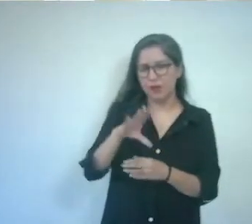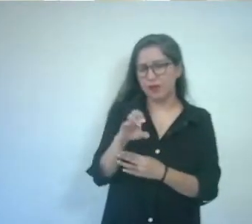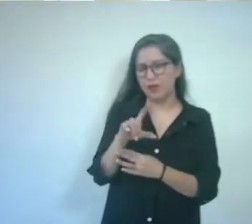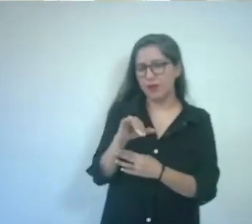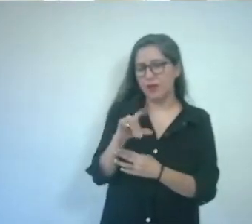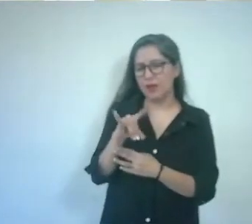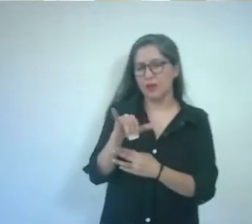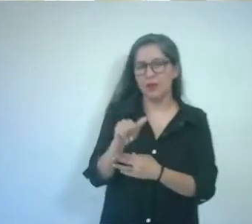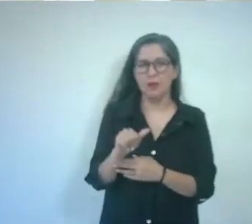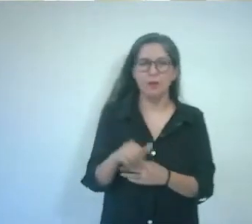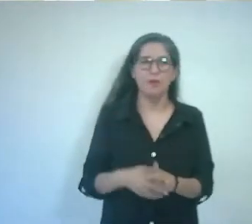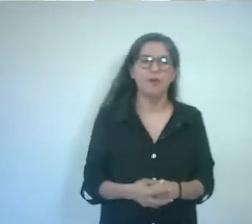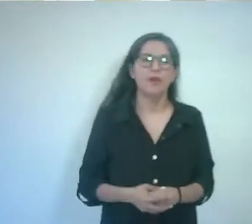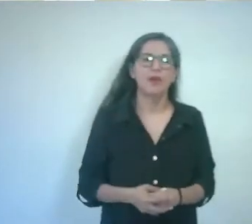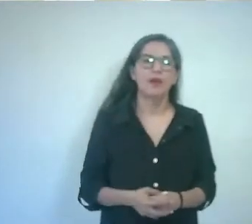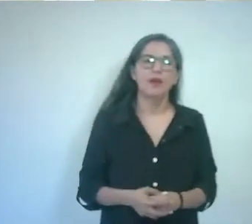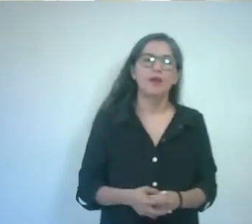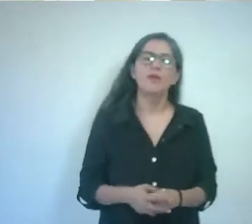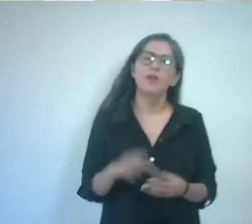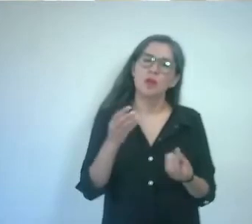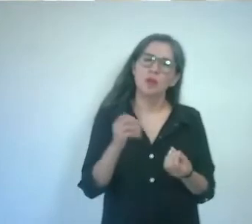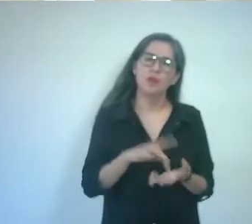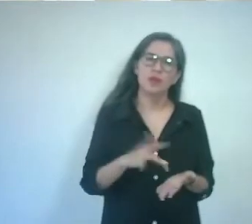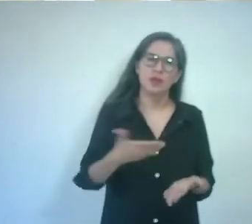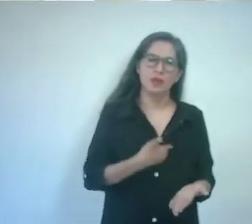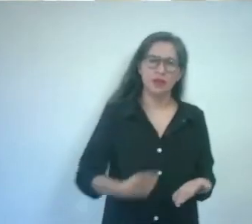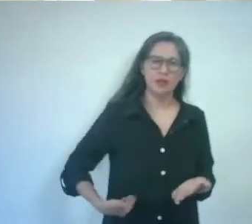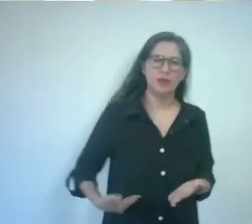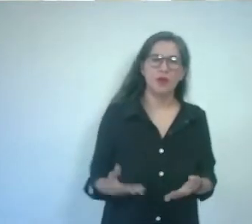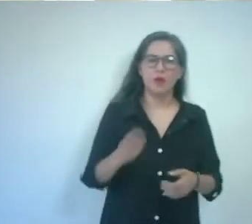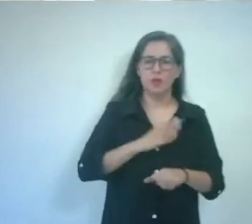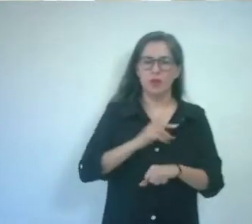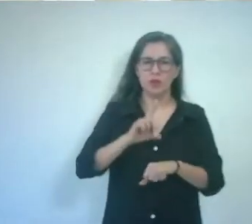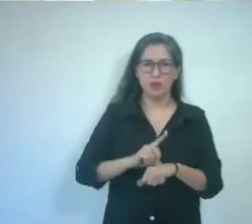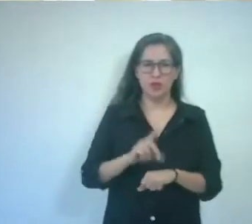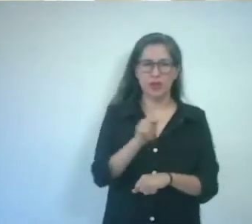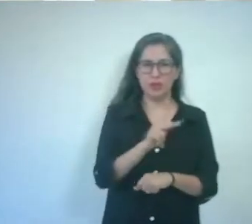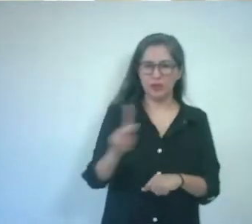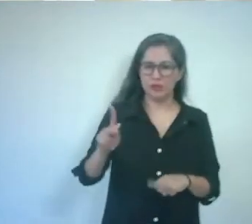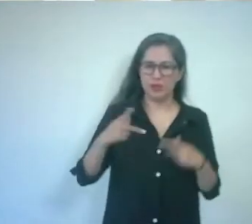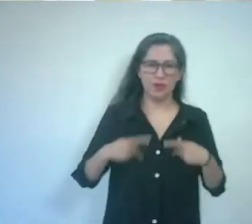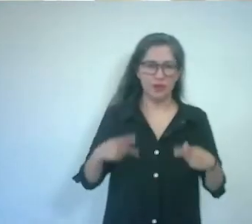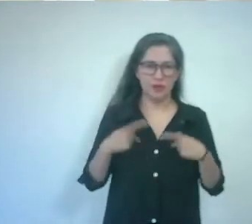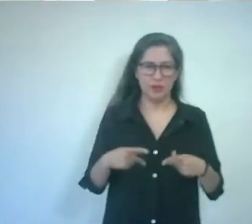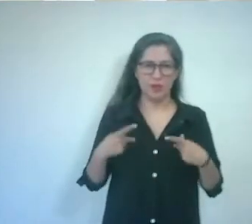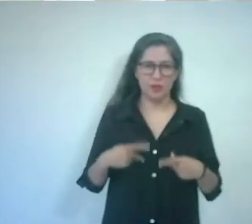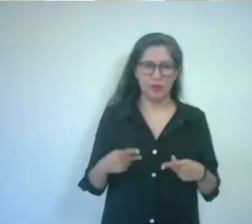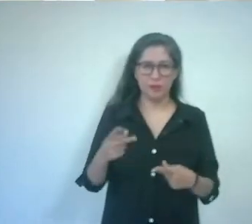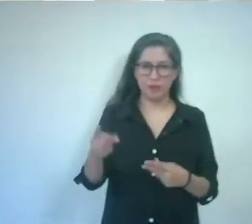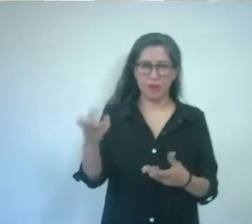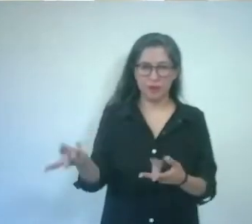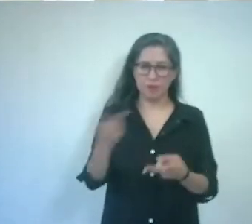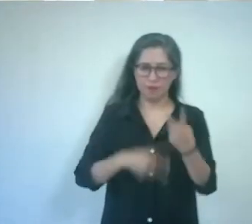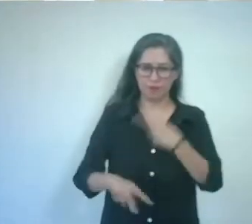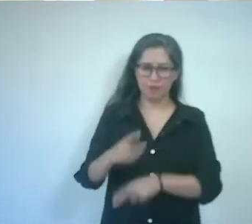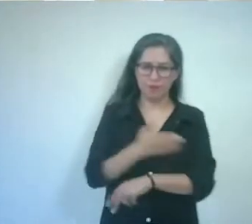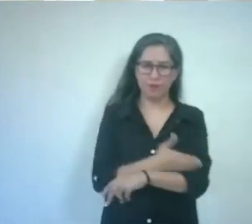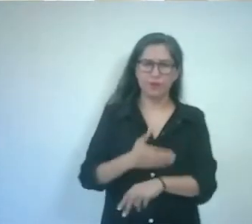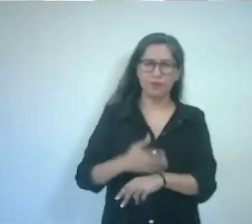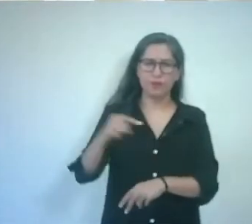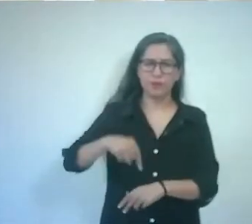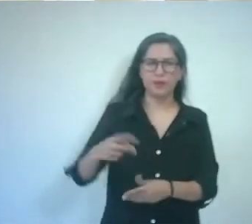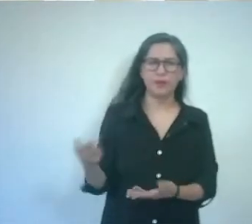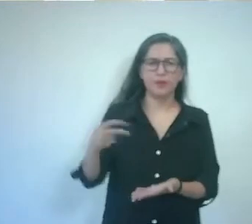Estrada. Muchas gracias, presidenta. Buenos días a todas las personas que el día de hoy nos acompañan en esta